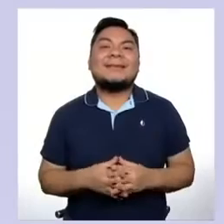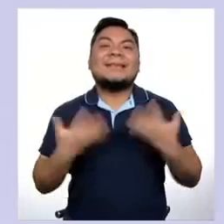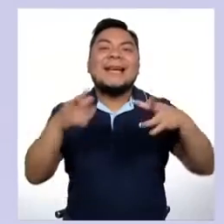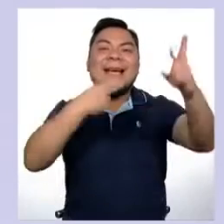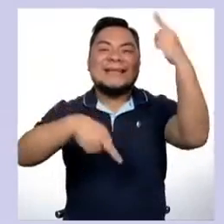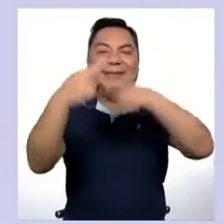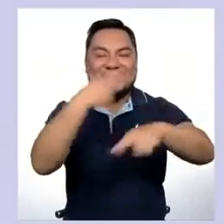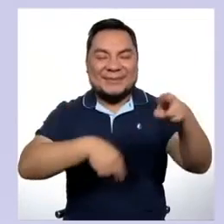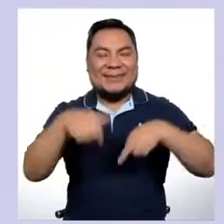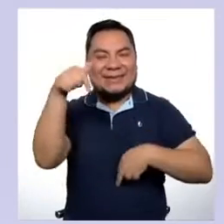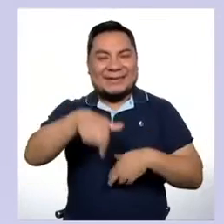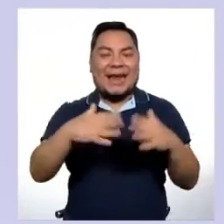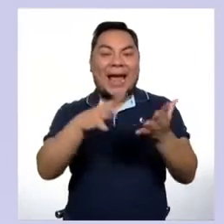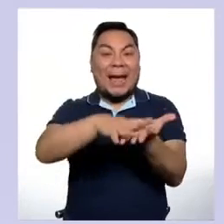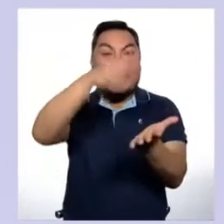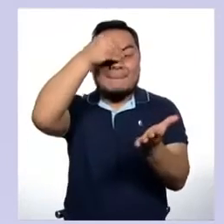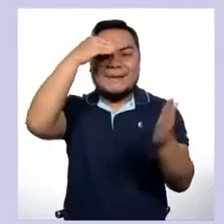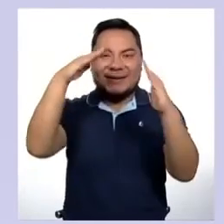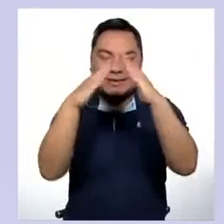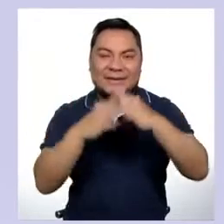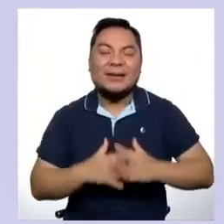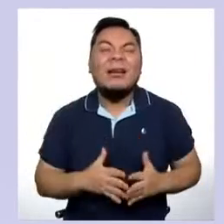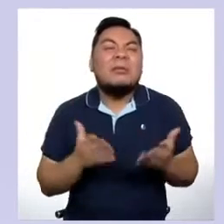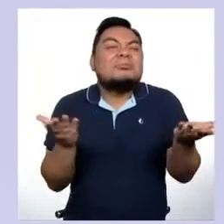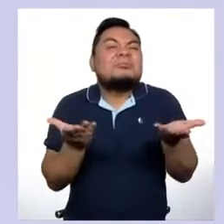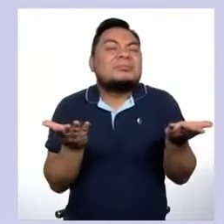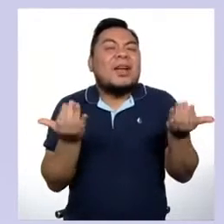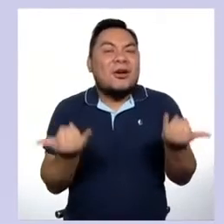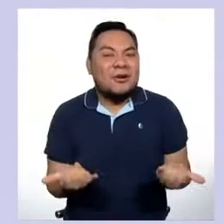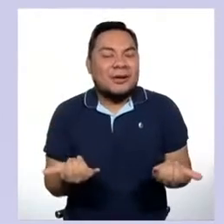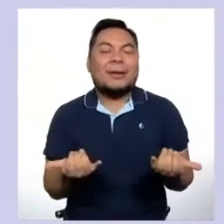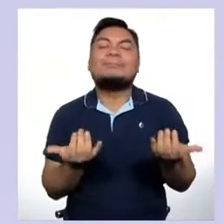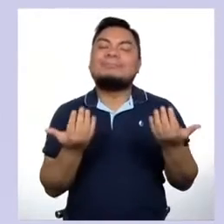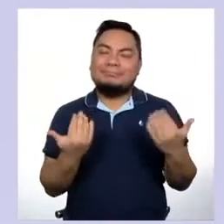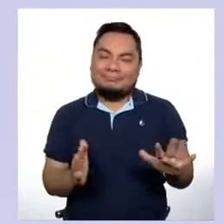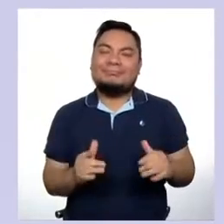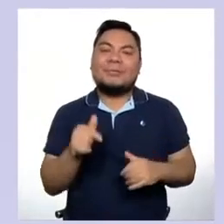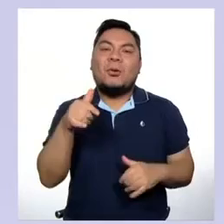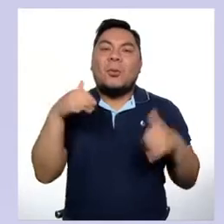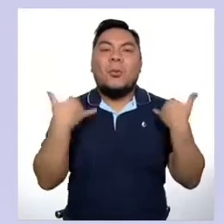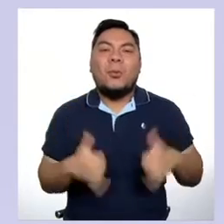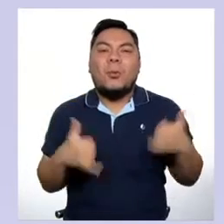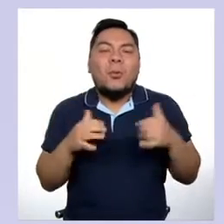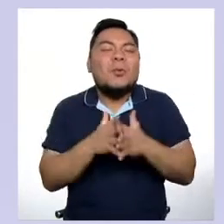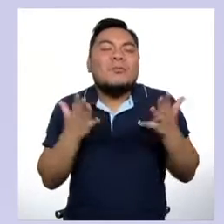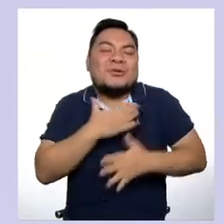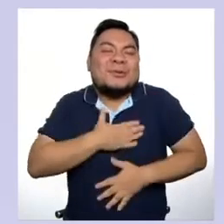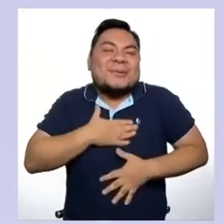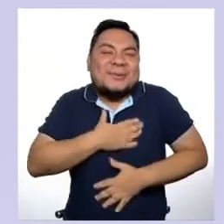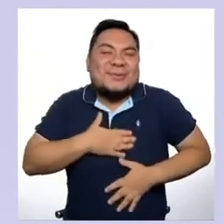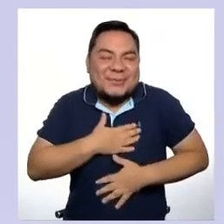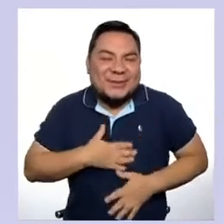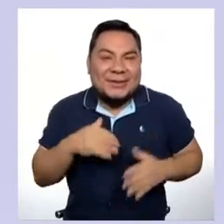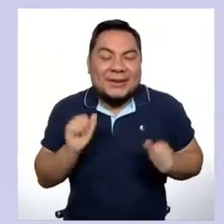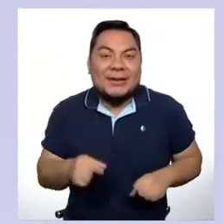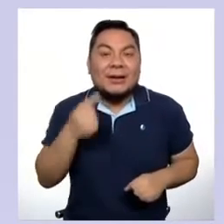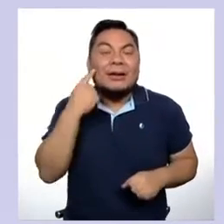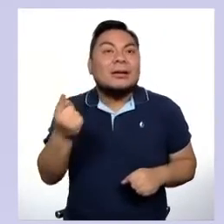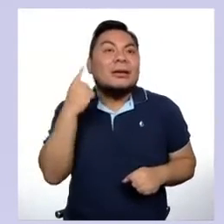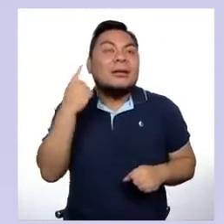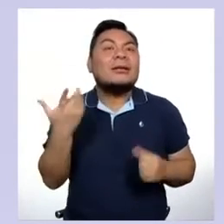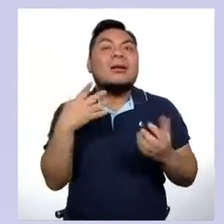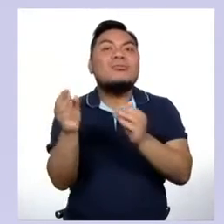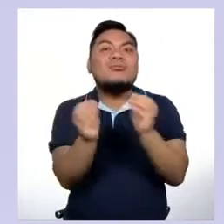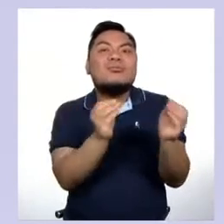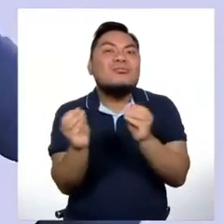Ya estamos de regreso aquí en Aprende en Casa. Y ahora vamos con un juego súper divertido. Ritmo a gogó.